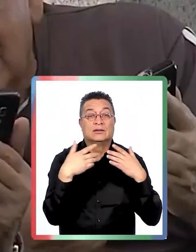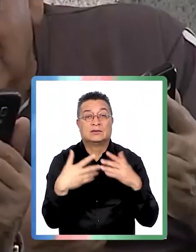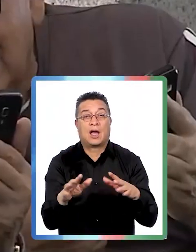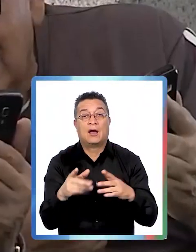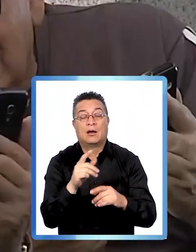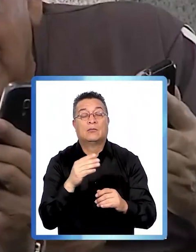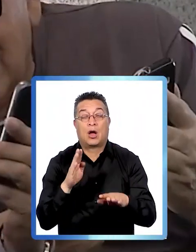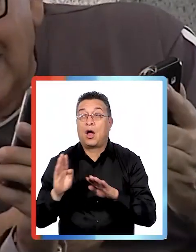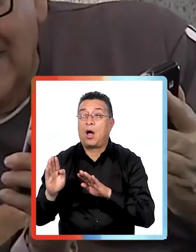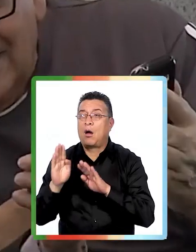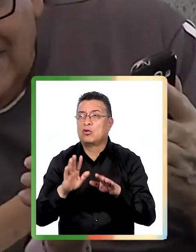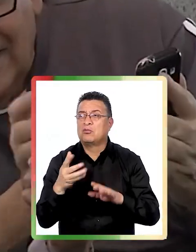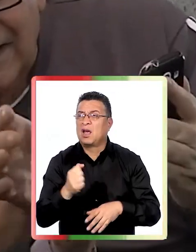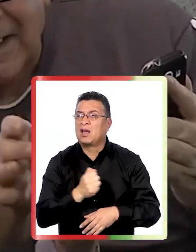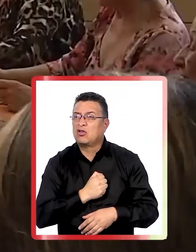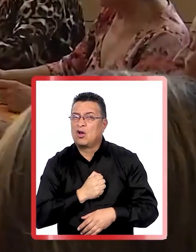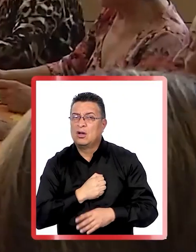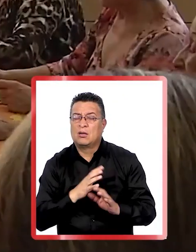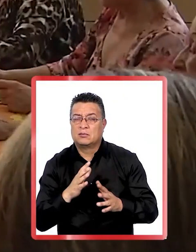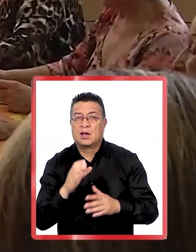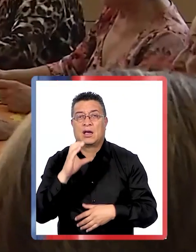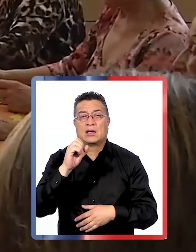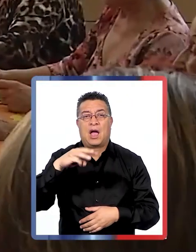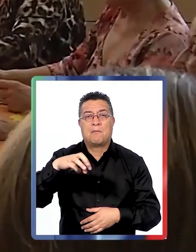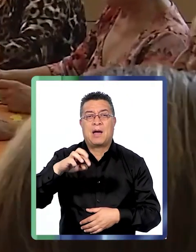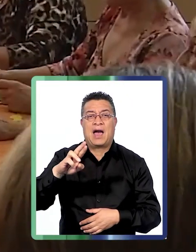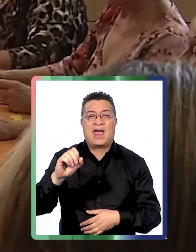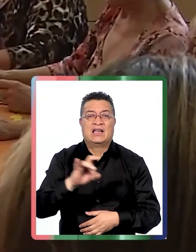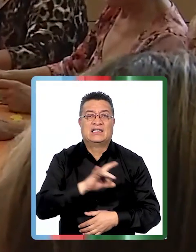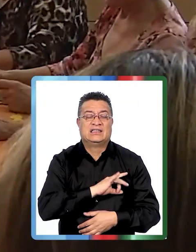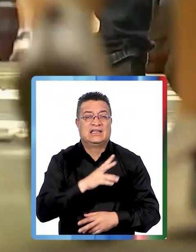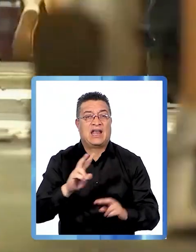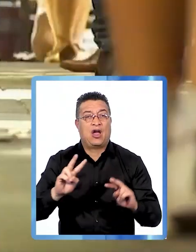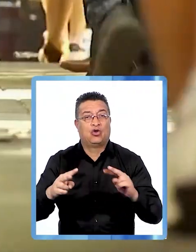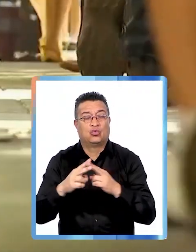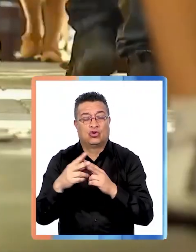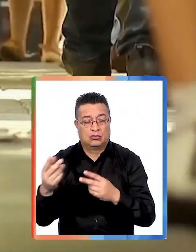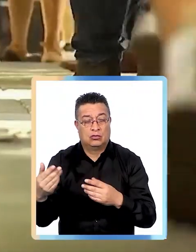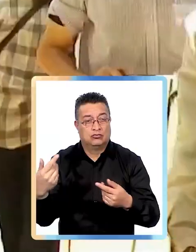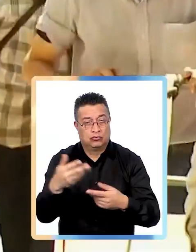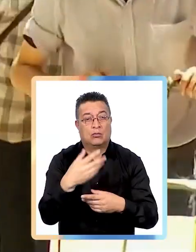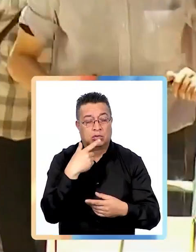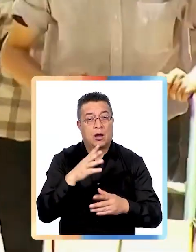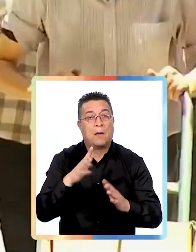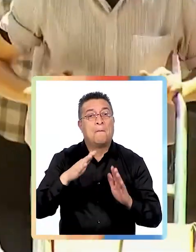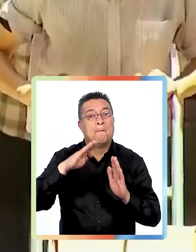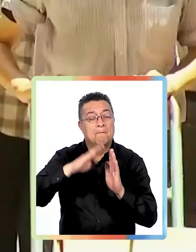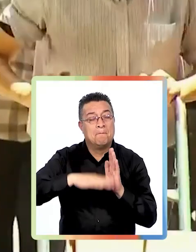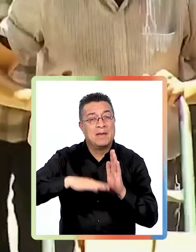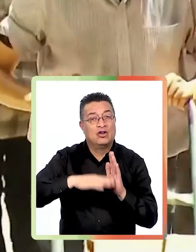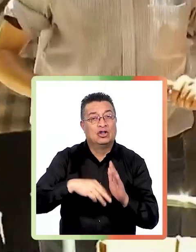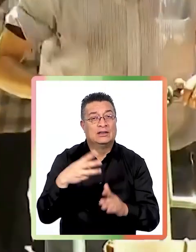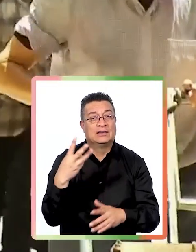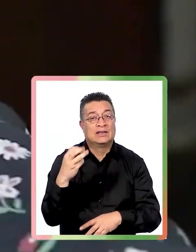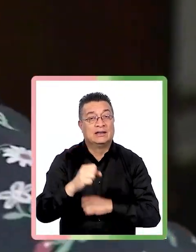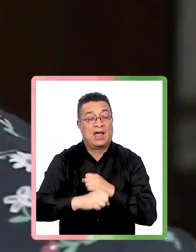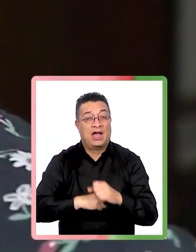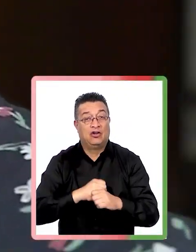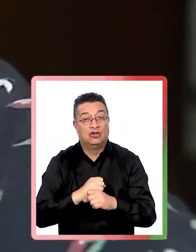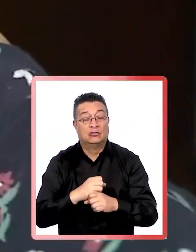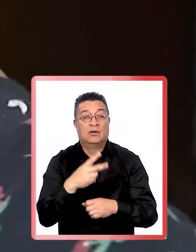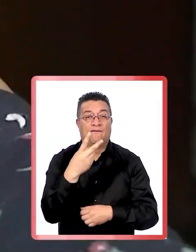hizo con apoyo, no sé si de la Católica y de la Cámara Chilena de la Construcción, que mostró que por debajo de los 30